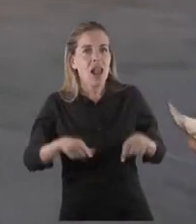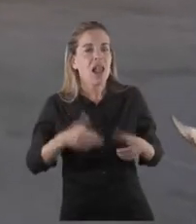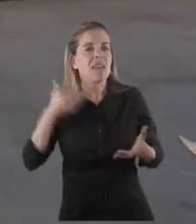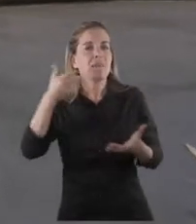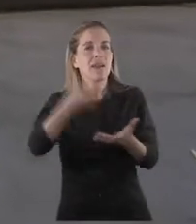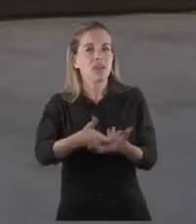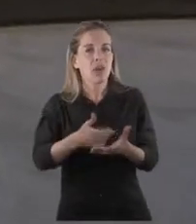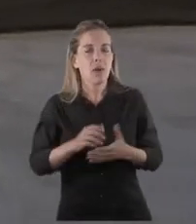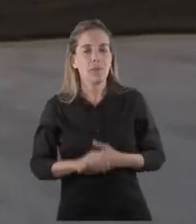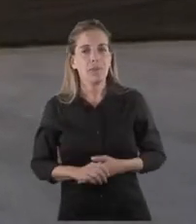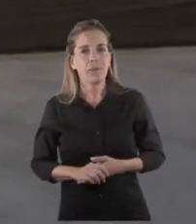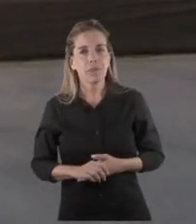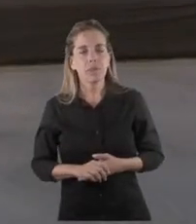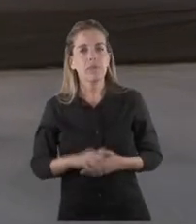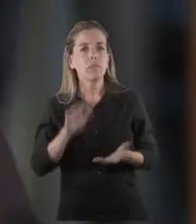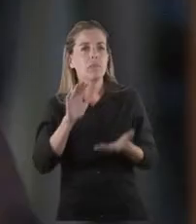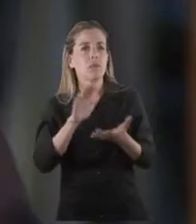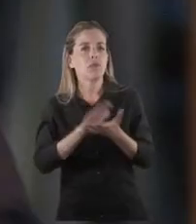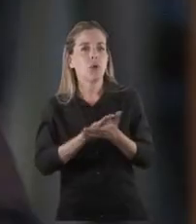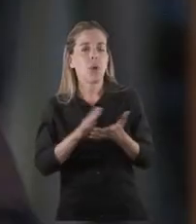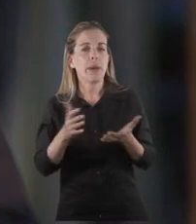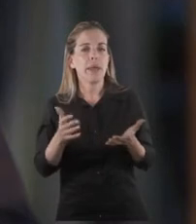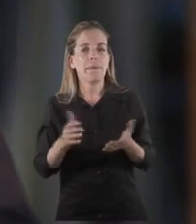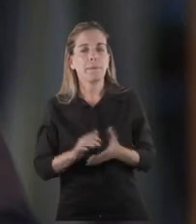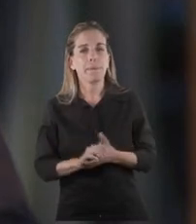En materia de organismos